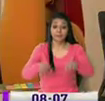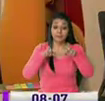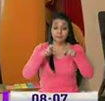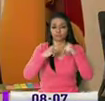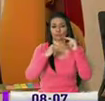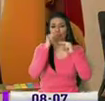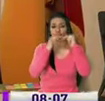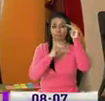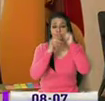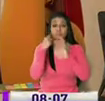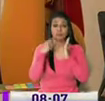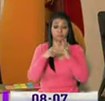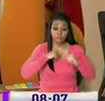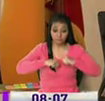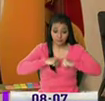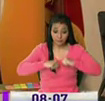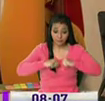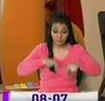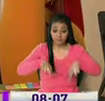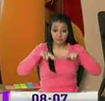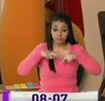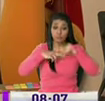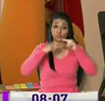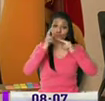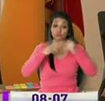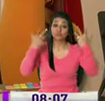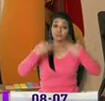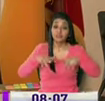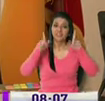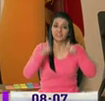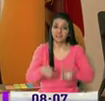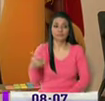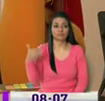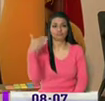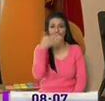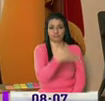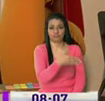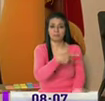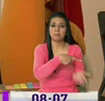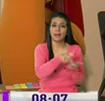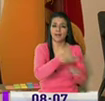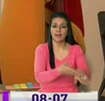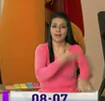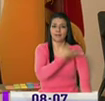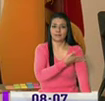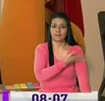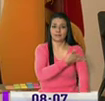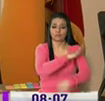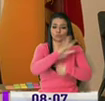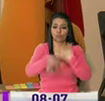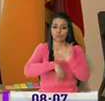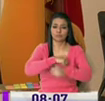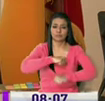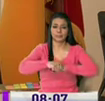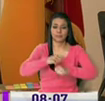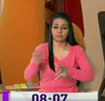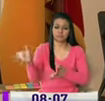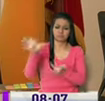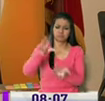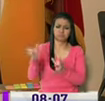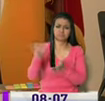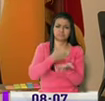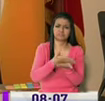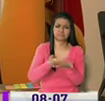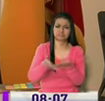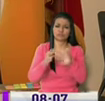que ellos están tramitando su permiso de construcción, tienen que venir al EMGIRS y pagar por anticipado todo el desalojo de escombros en los que van a